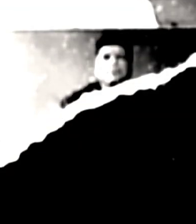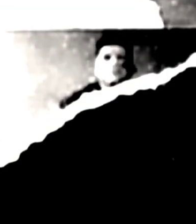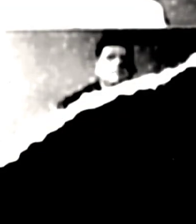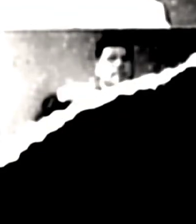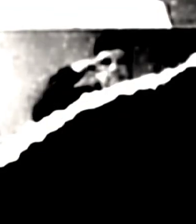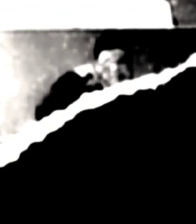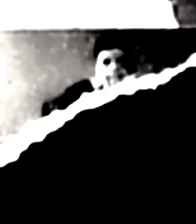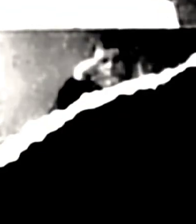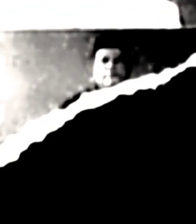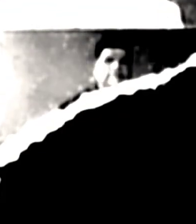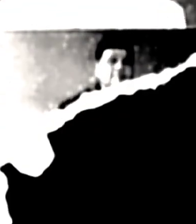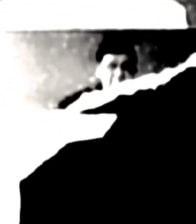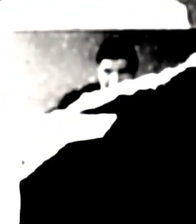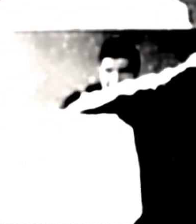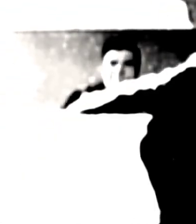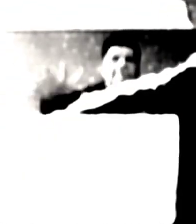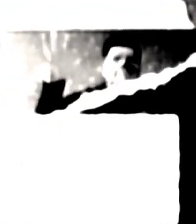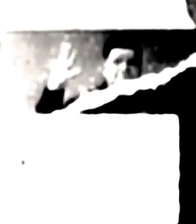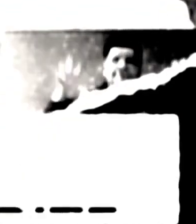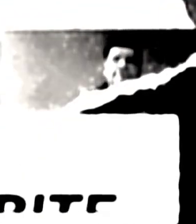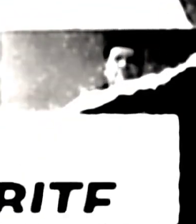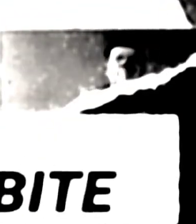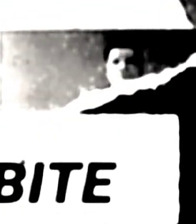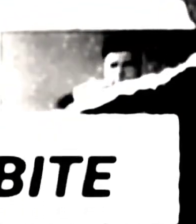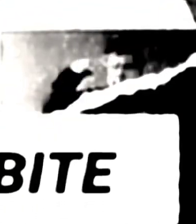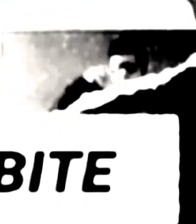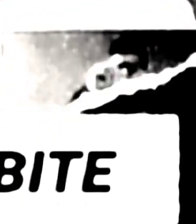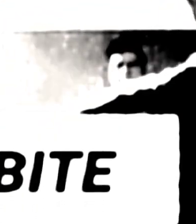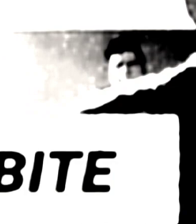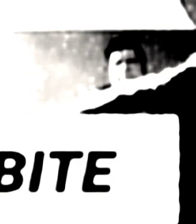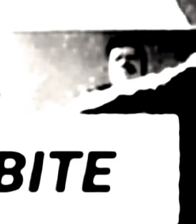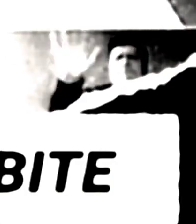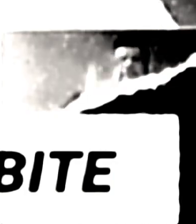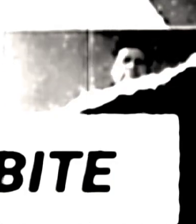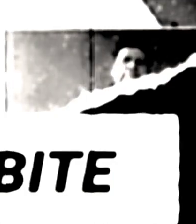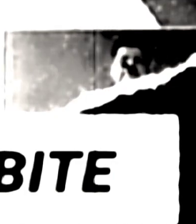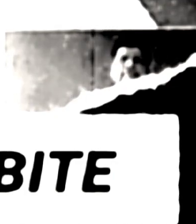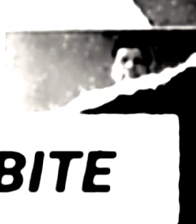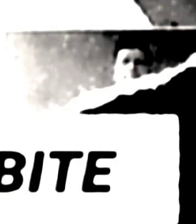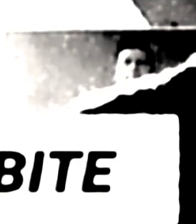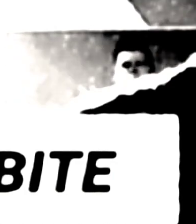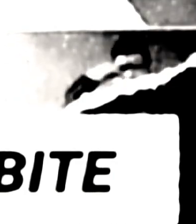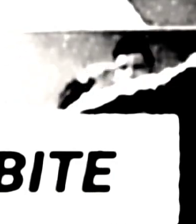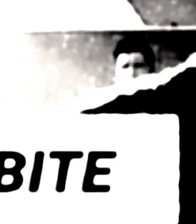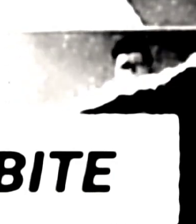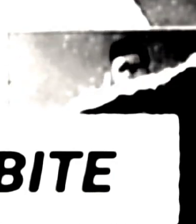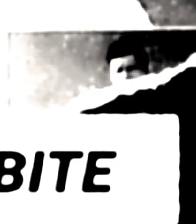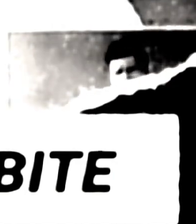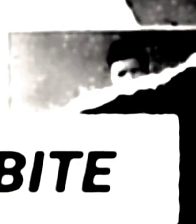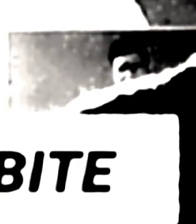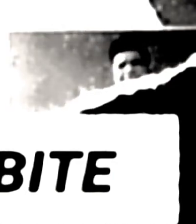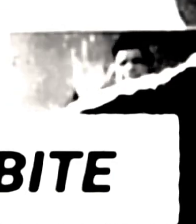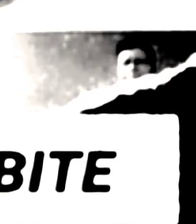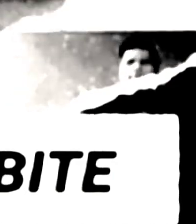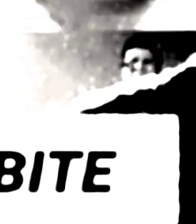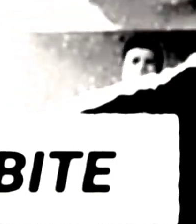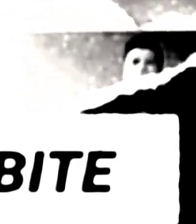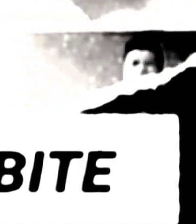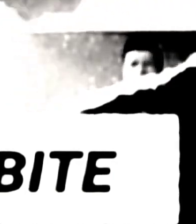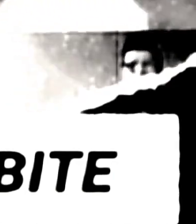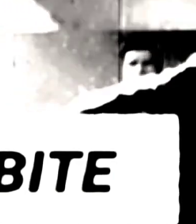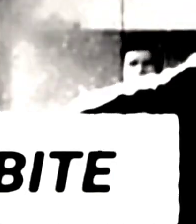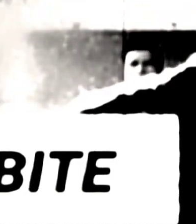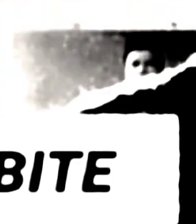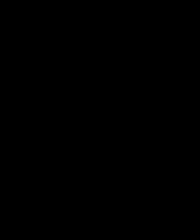¡Viva México! ¡Viva México! ¡Viva México! ¡Viva México! ¡Viva México! ¡Viva México!